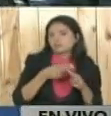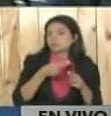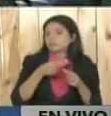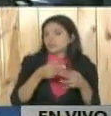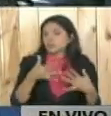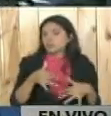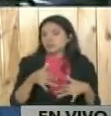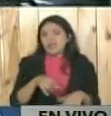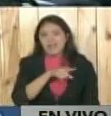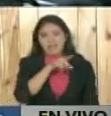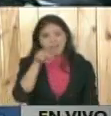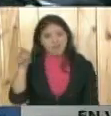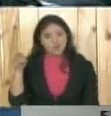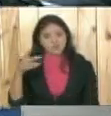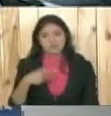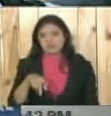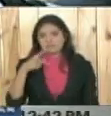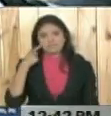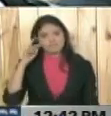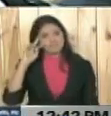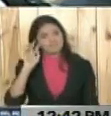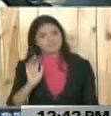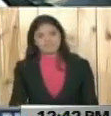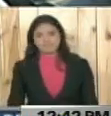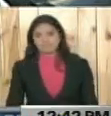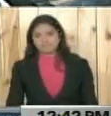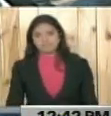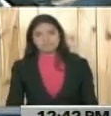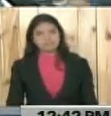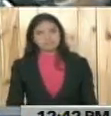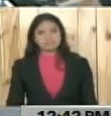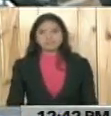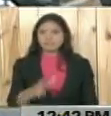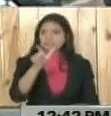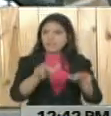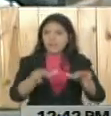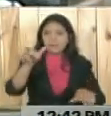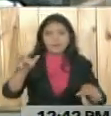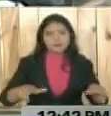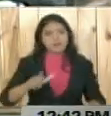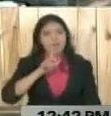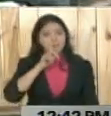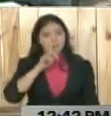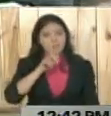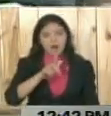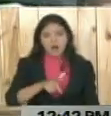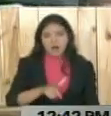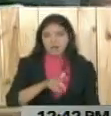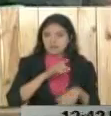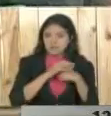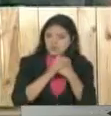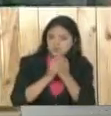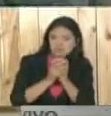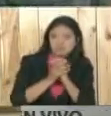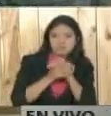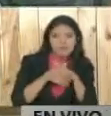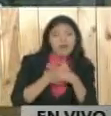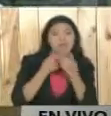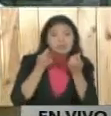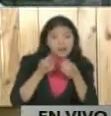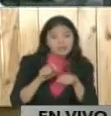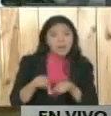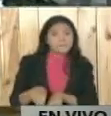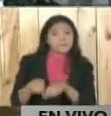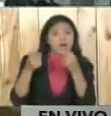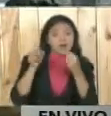unas inmorales, ¿no? Son un conjunto de seres malvados, perversos, que le han tratado de hacer daño a